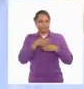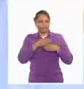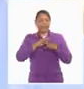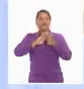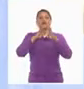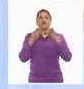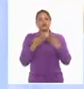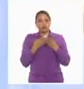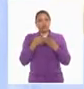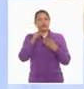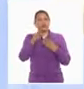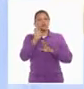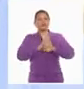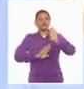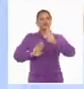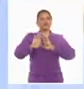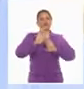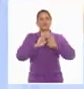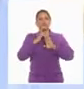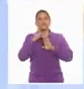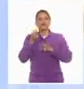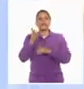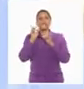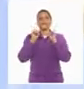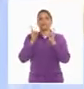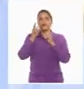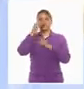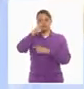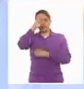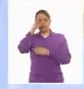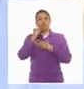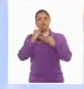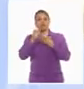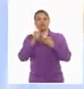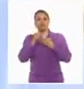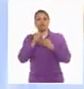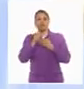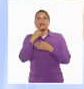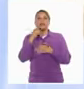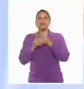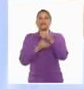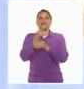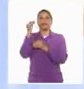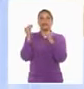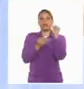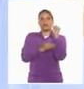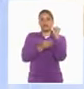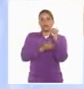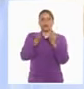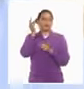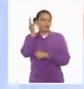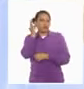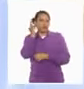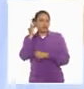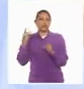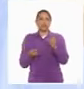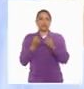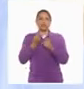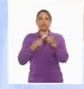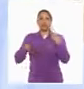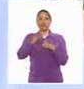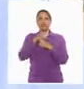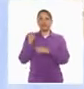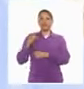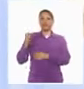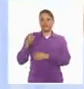un respaldo de las políticas del país con el programa de Adelanto a la Mujer, con el programa de la lucha contra la violencia, ya sea